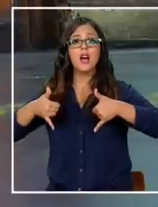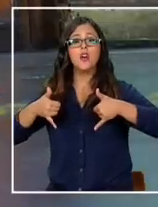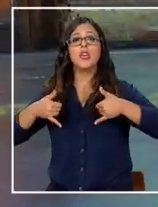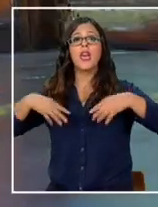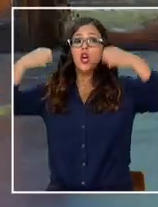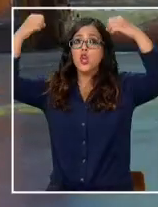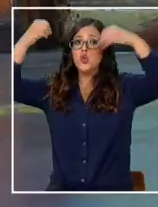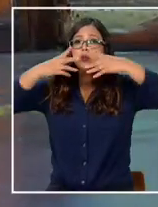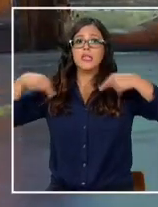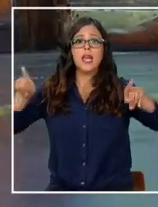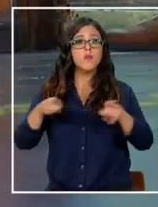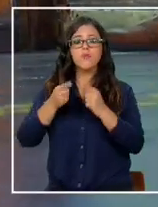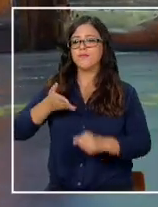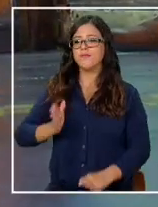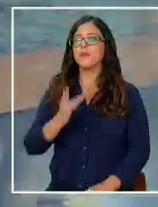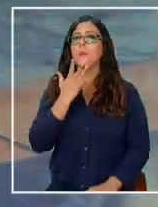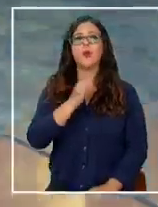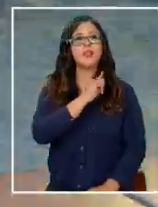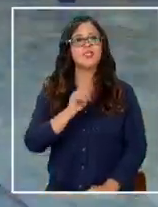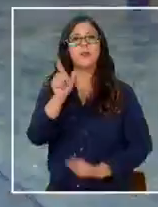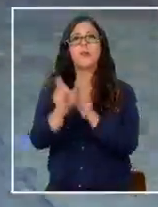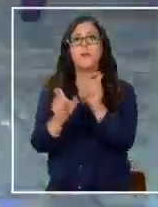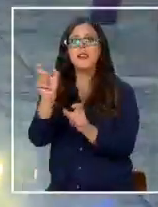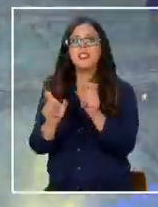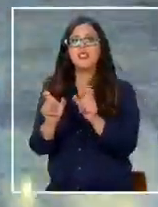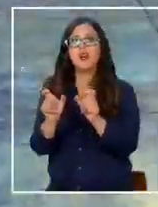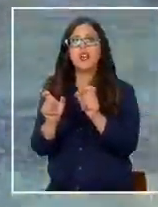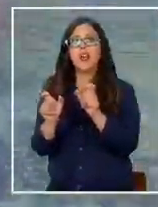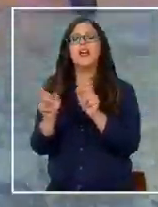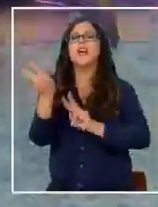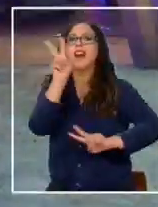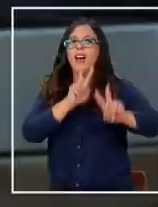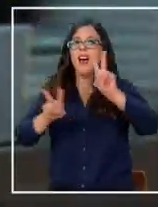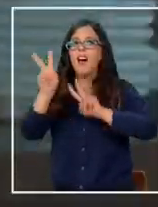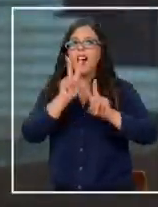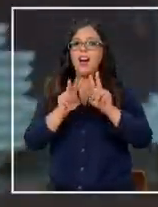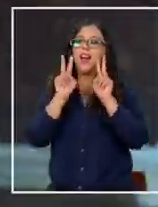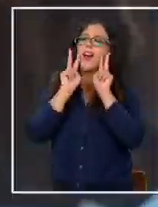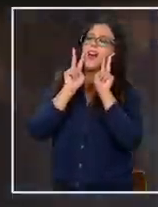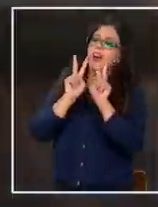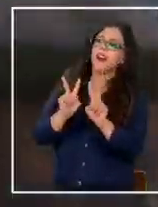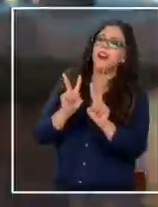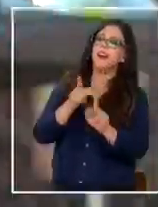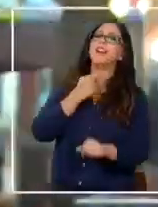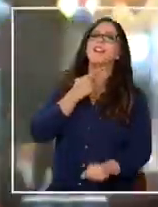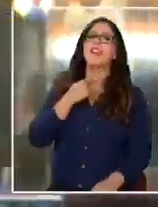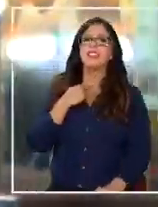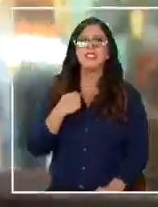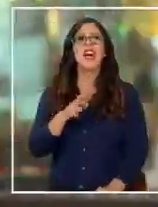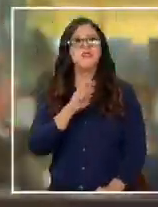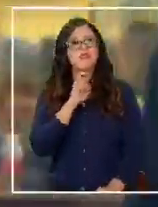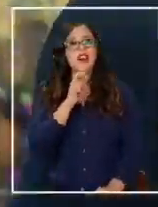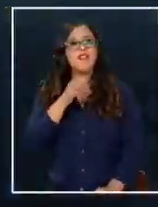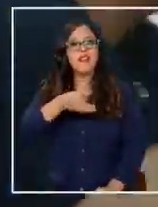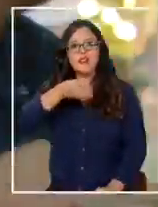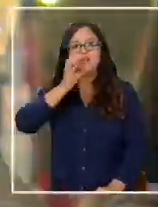seguirán vigentes porque siempre hay clientes y turistas interesados en tomarse un café en estos lugares.